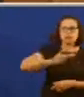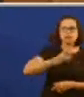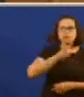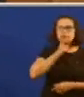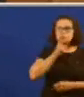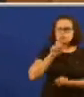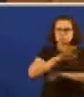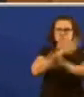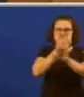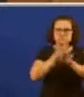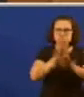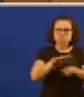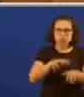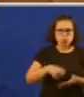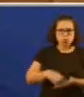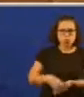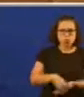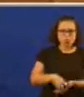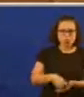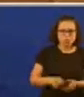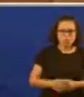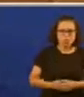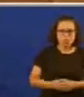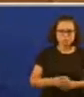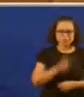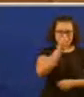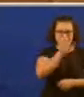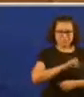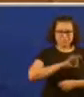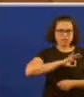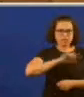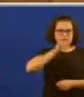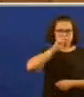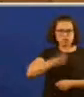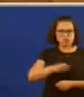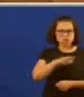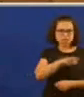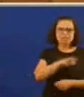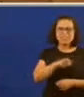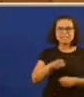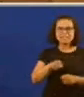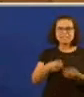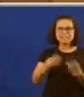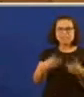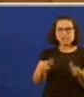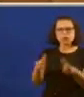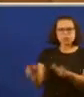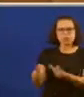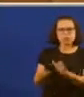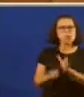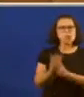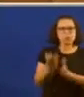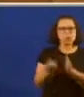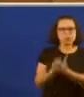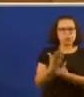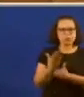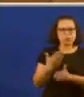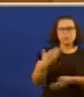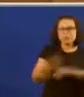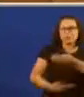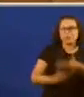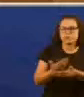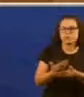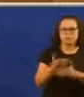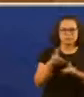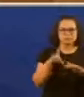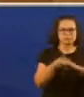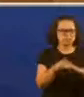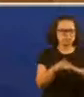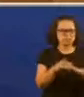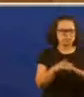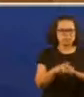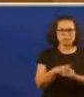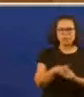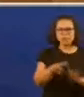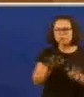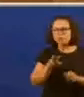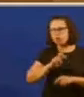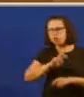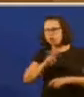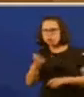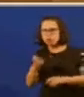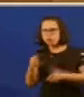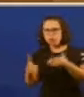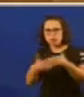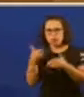Vostedes, señor Feijón non fixo que avanzaran os sectores productivos pero tampouco está sendo o campeón da innovación